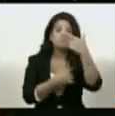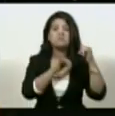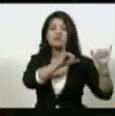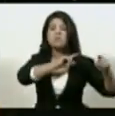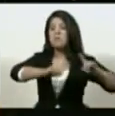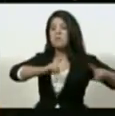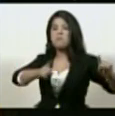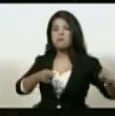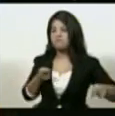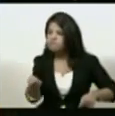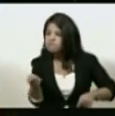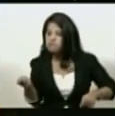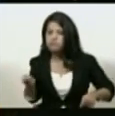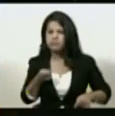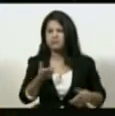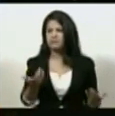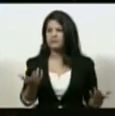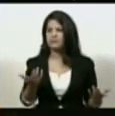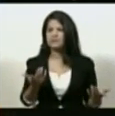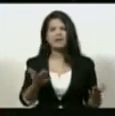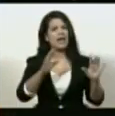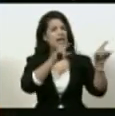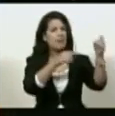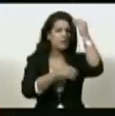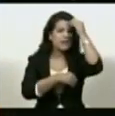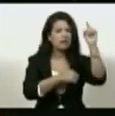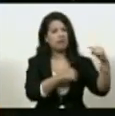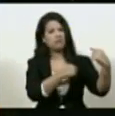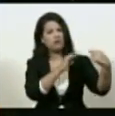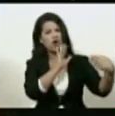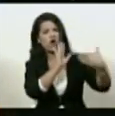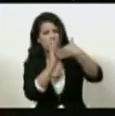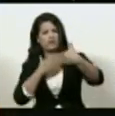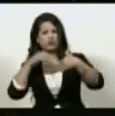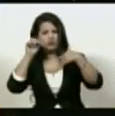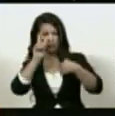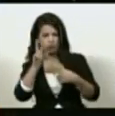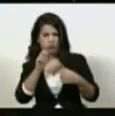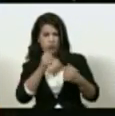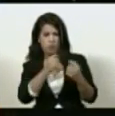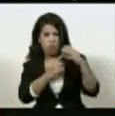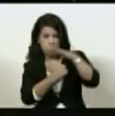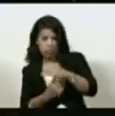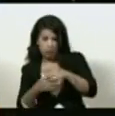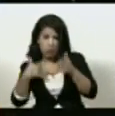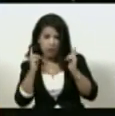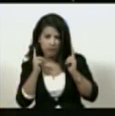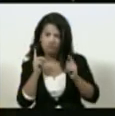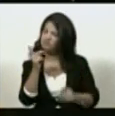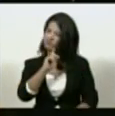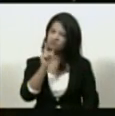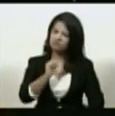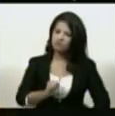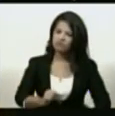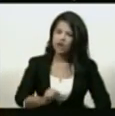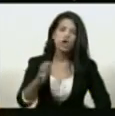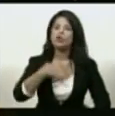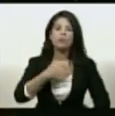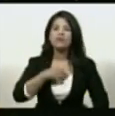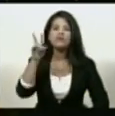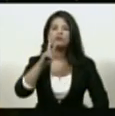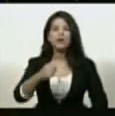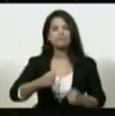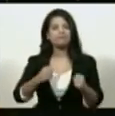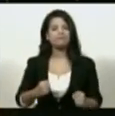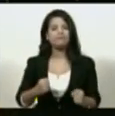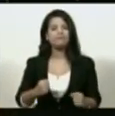puede. Con Venezuela no puede. Pero no nada más eso. Ha continuado la política de los gobiernos anteriores